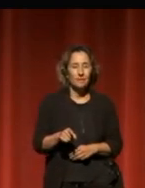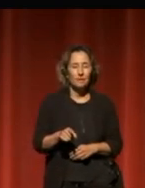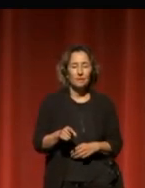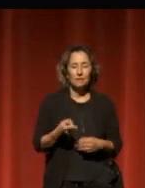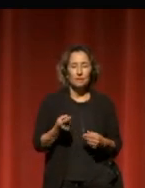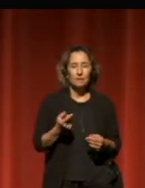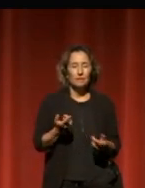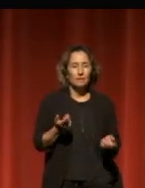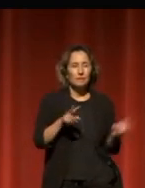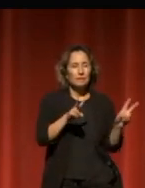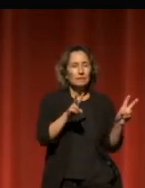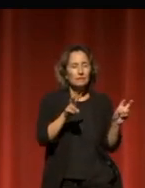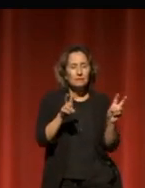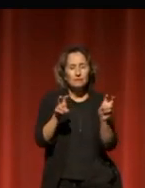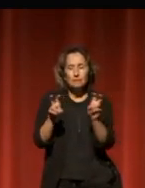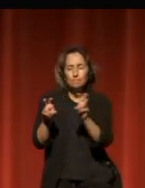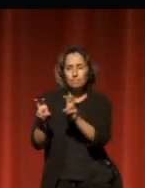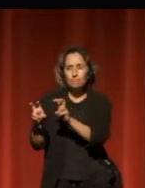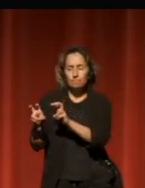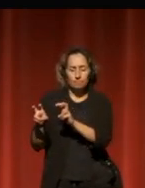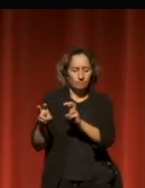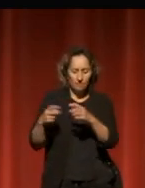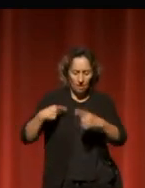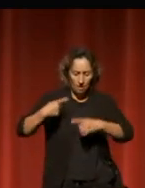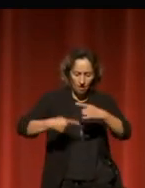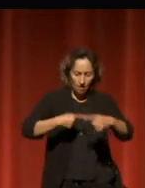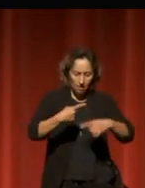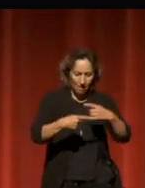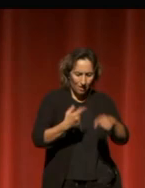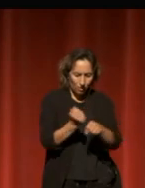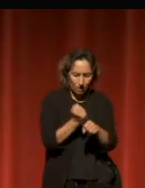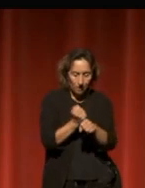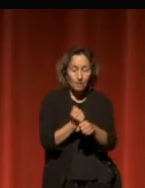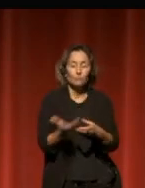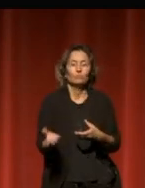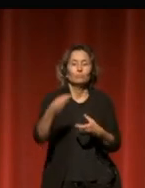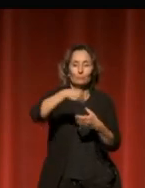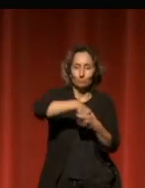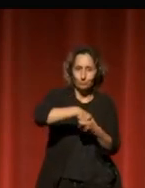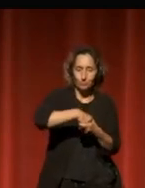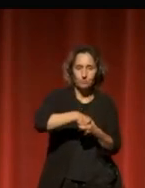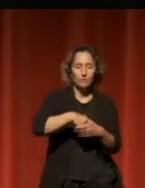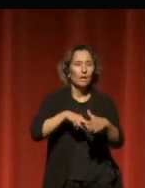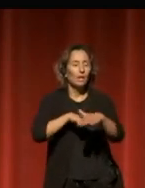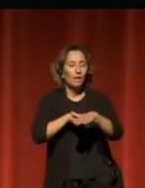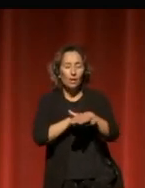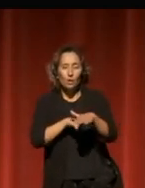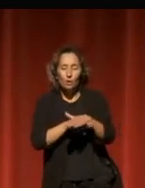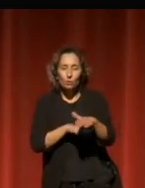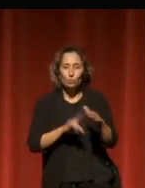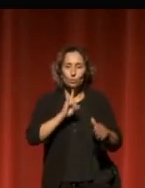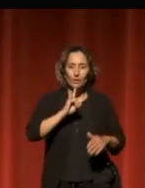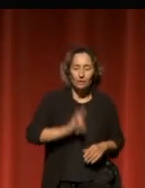aquellas cuestiones que, con las que trabajamos ya en el día a día. Los recursos electrónicos,